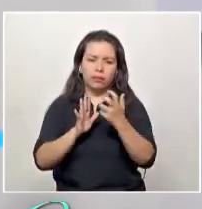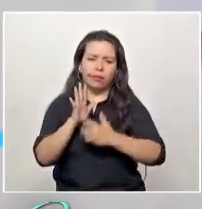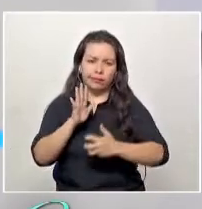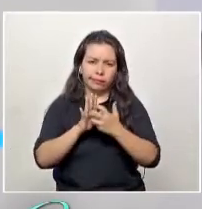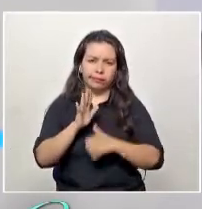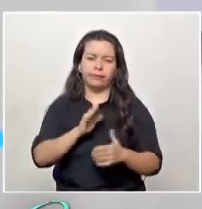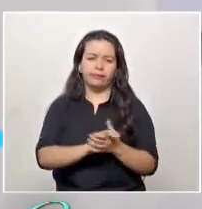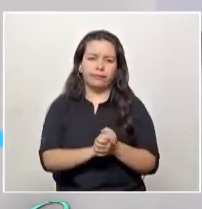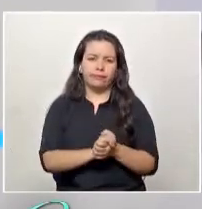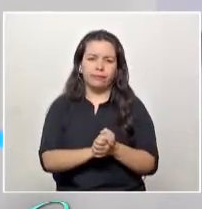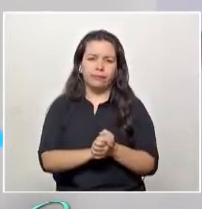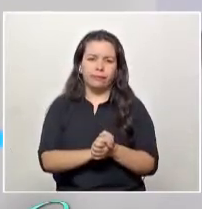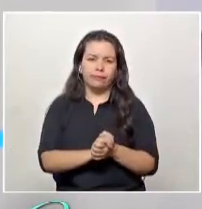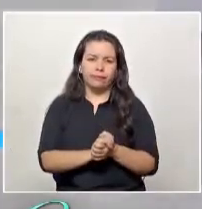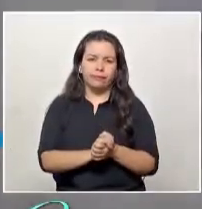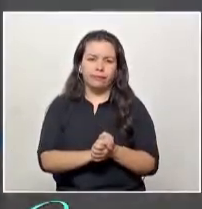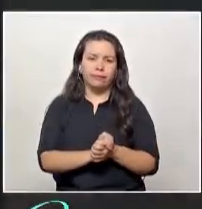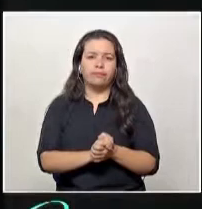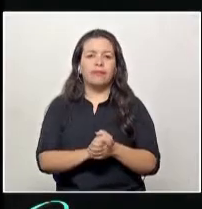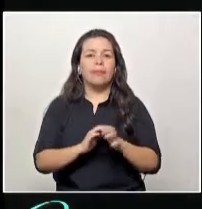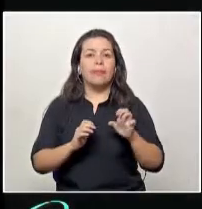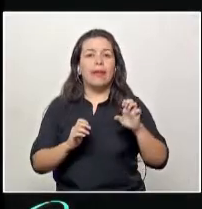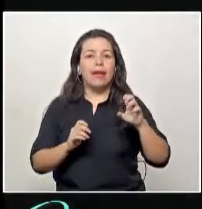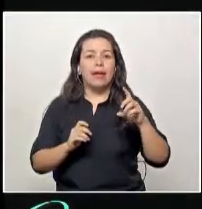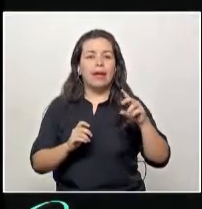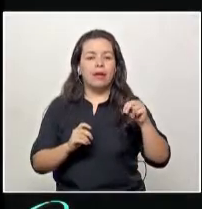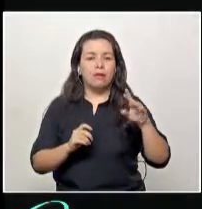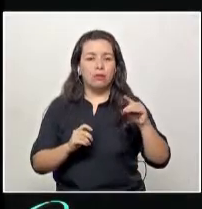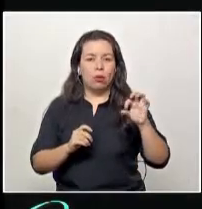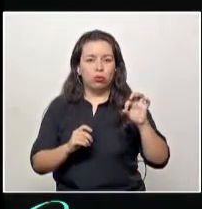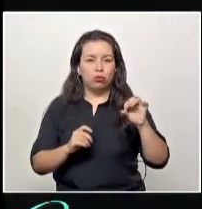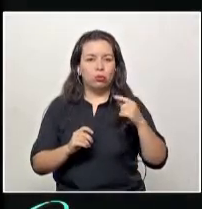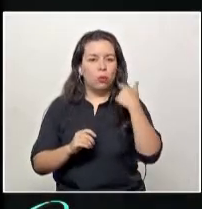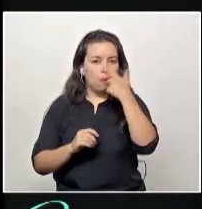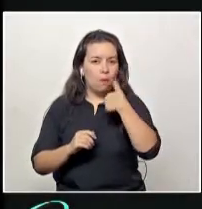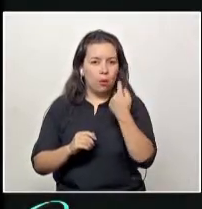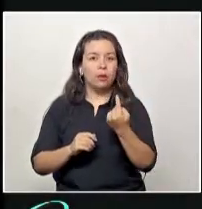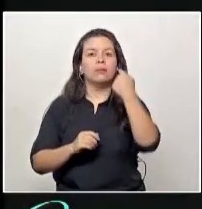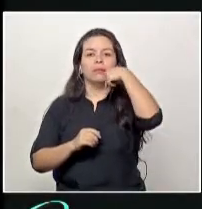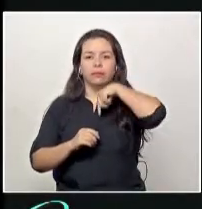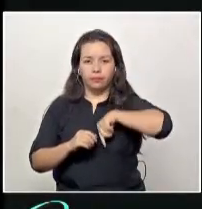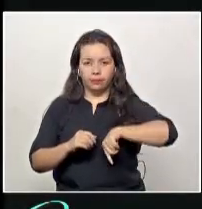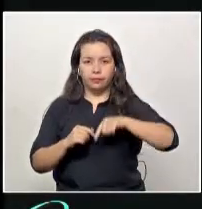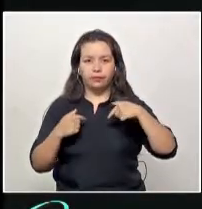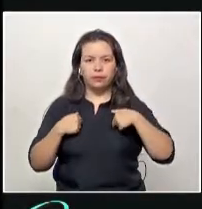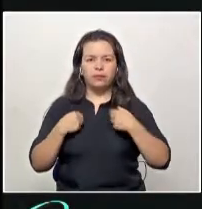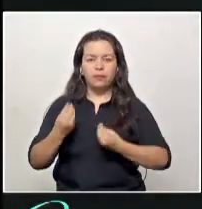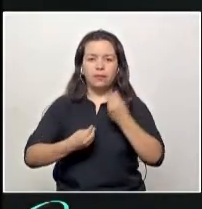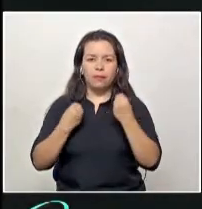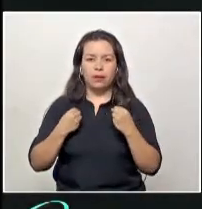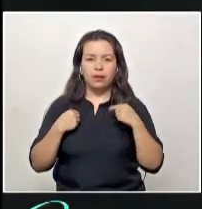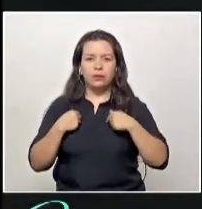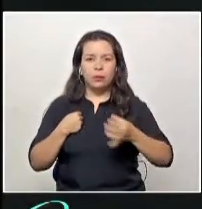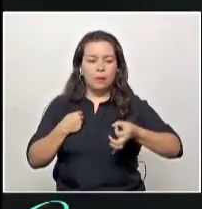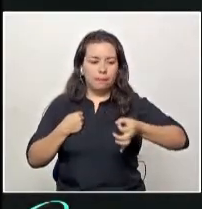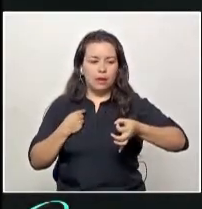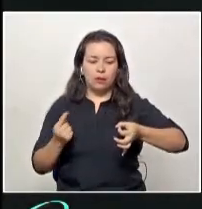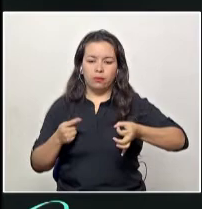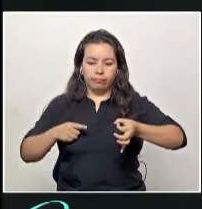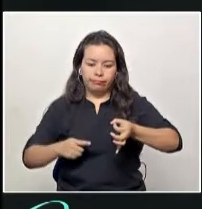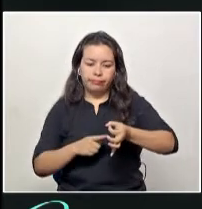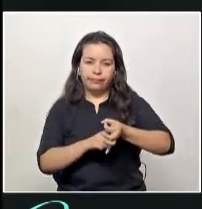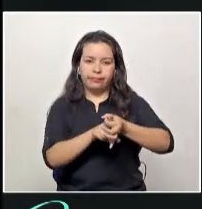colonoscopia. Endoscopia por la boca, colonoscopia. Entonces uno entra acá al intestino, ahí está el recto y por ahí entra la